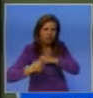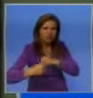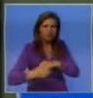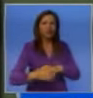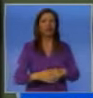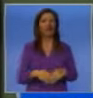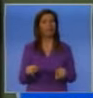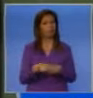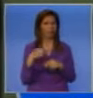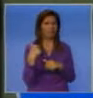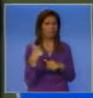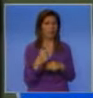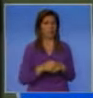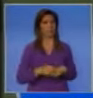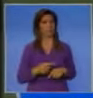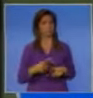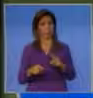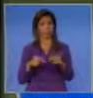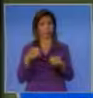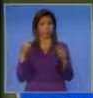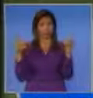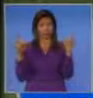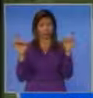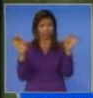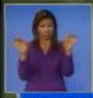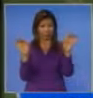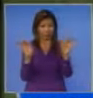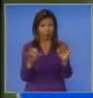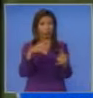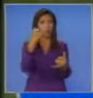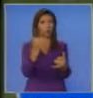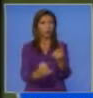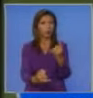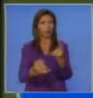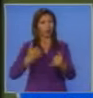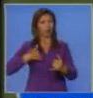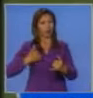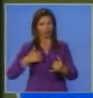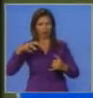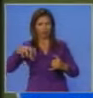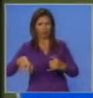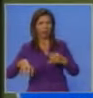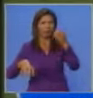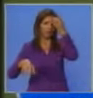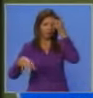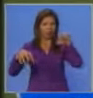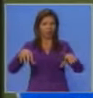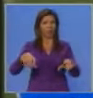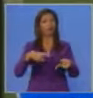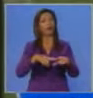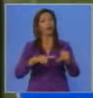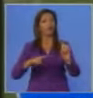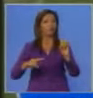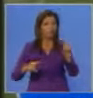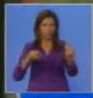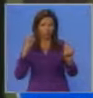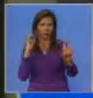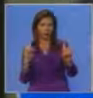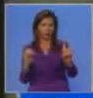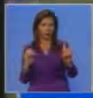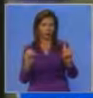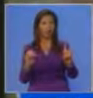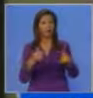consecutiva por Argentina y Alemania Federal, esta vez ganando los europeos. europeos por 1-0 con un controvertido